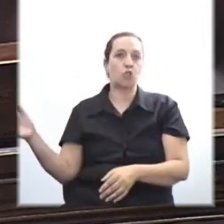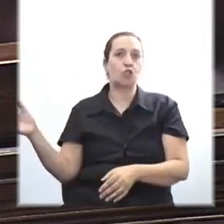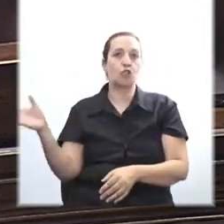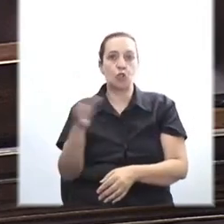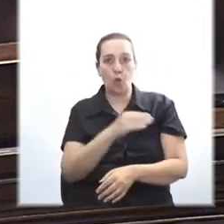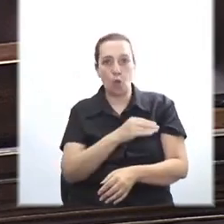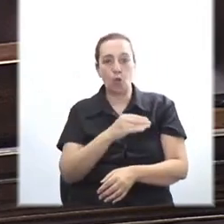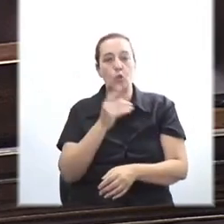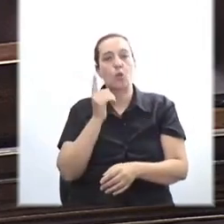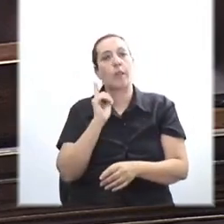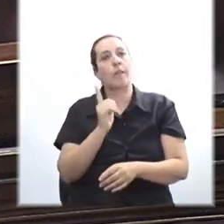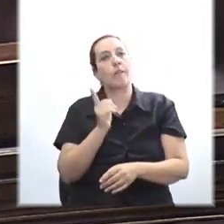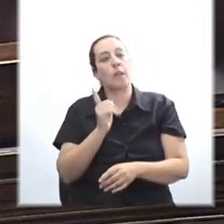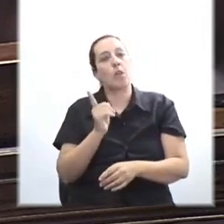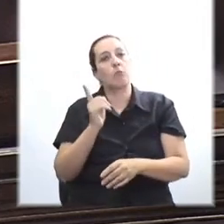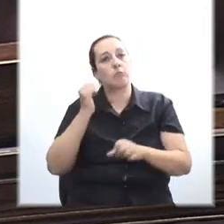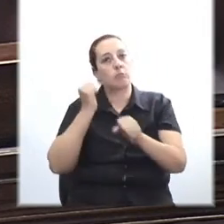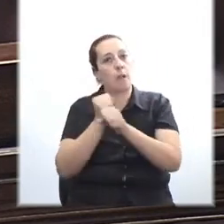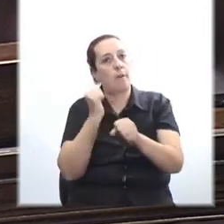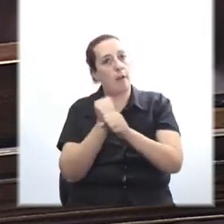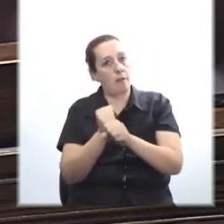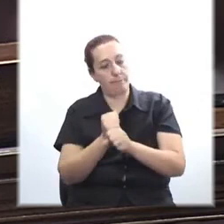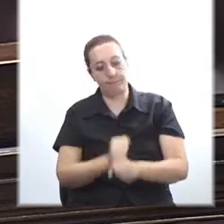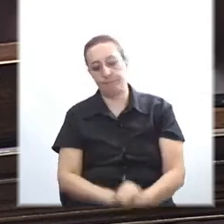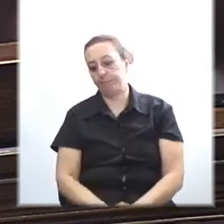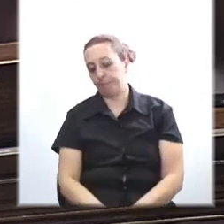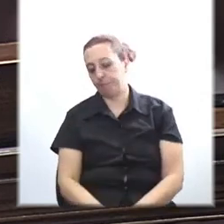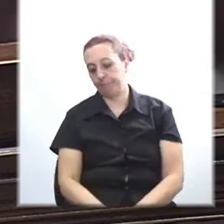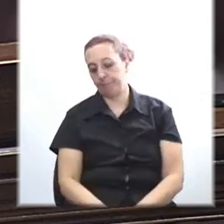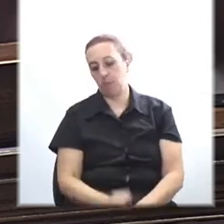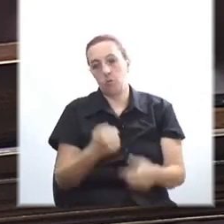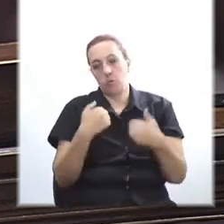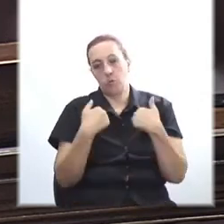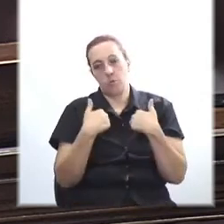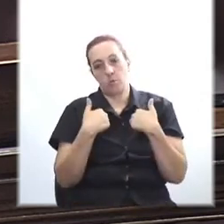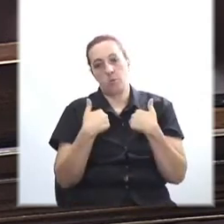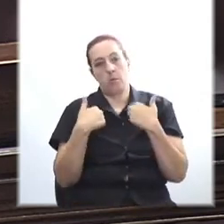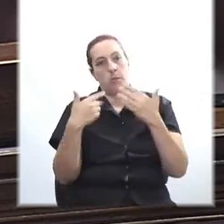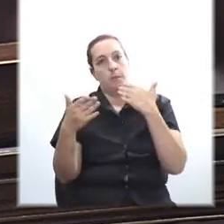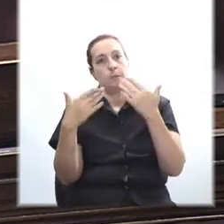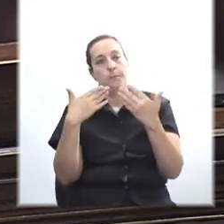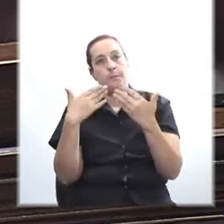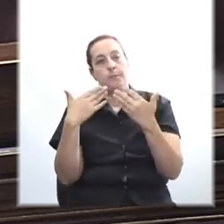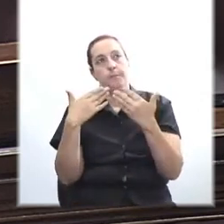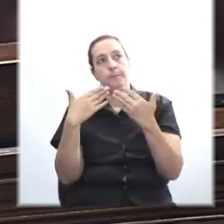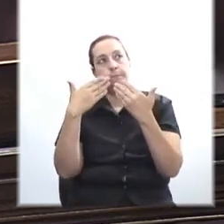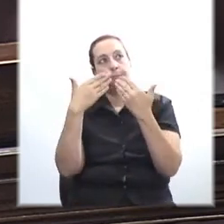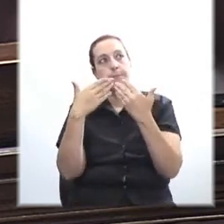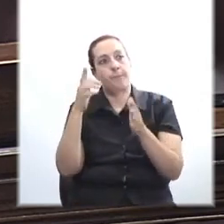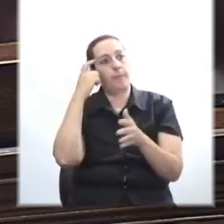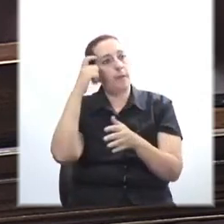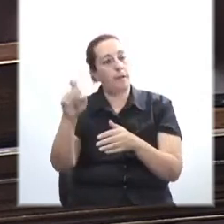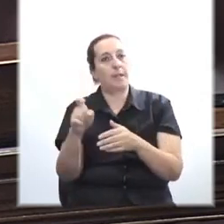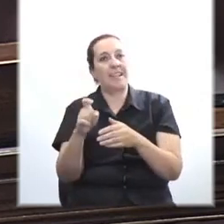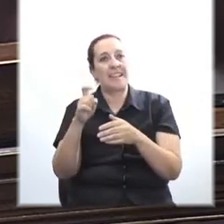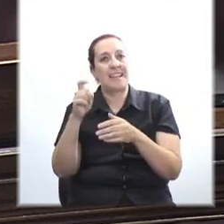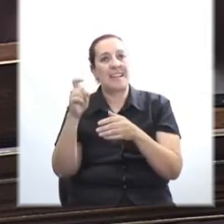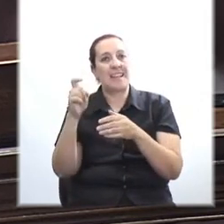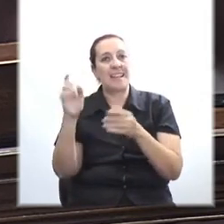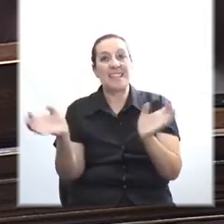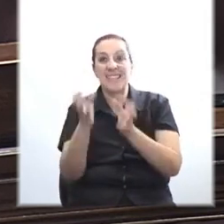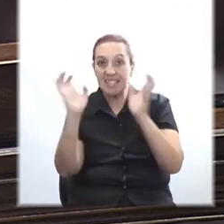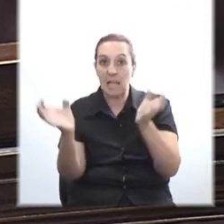los que les tocó intervenir. Nosotros partimos de la base de que los incendios sí se pueden